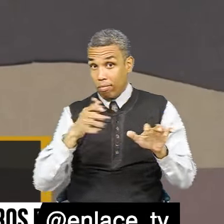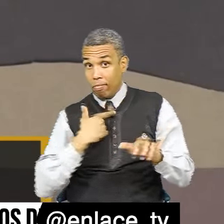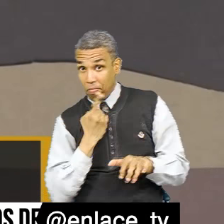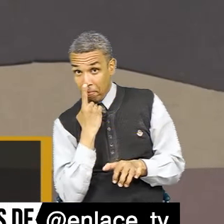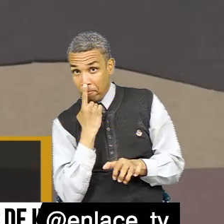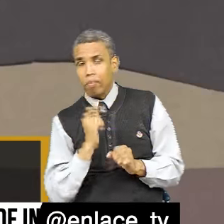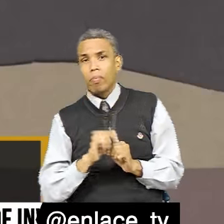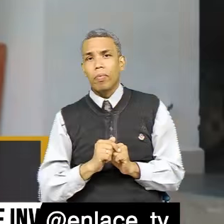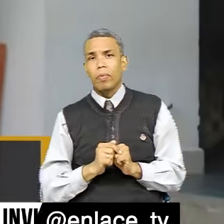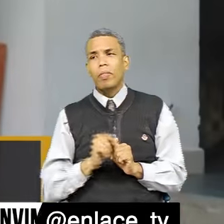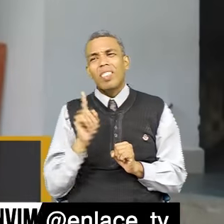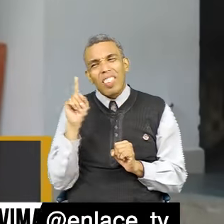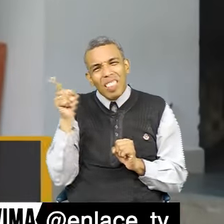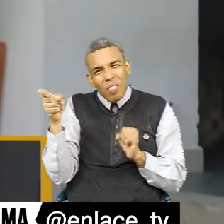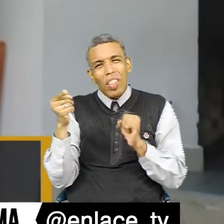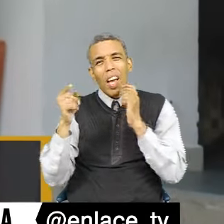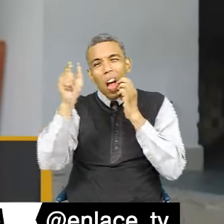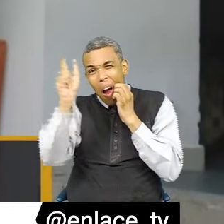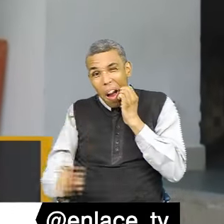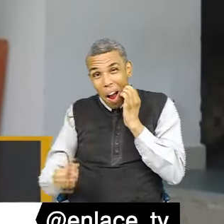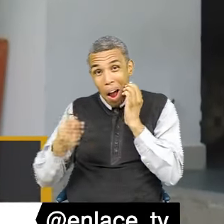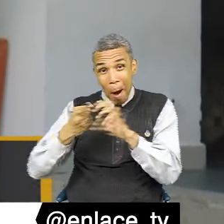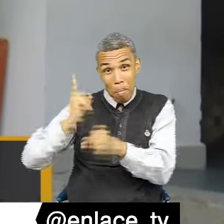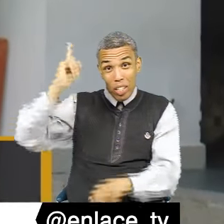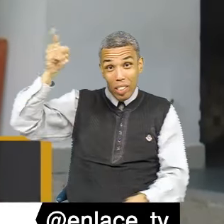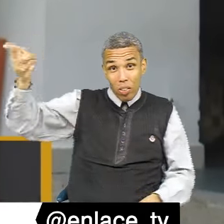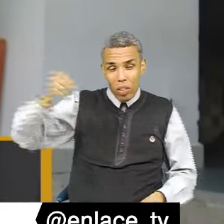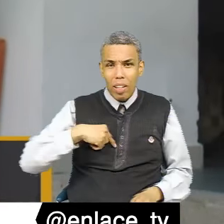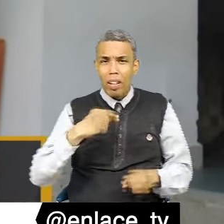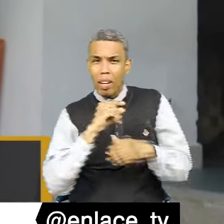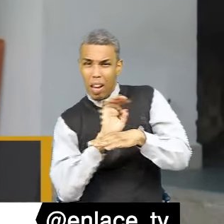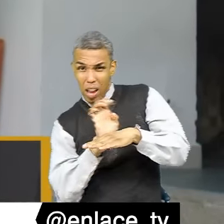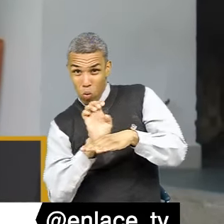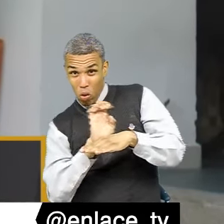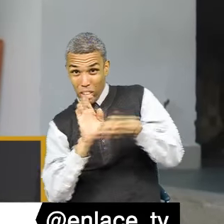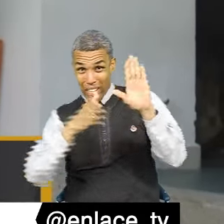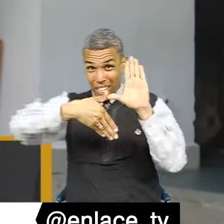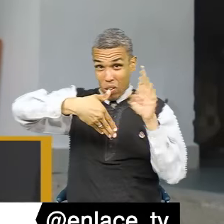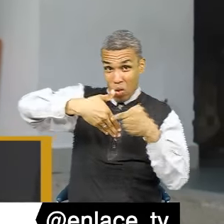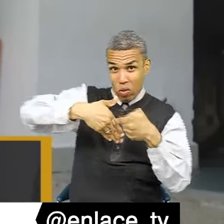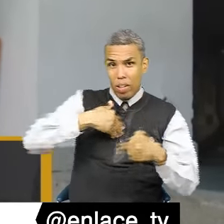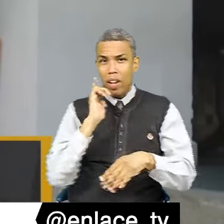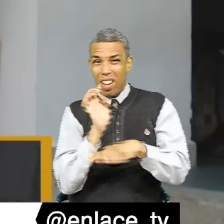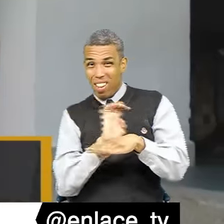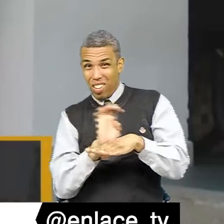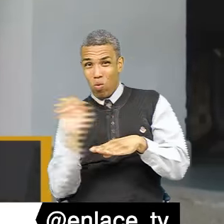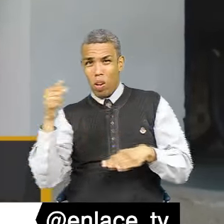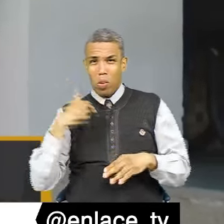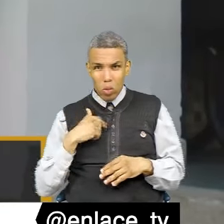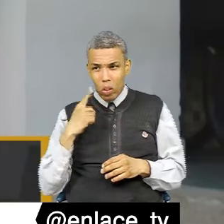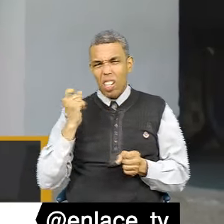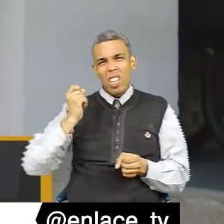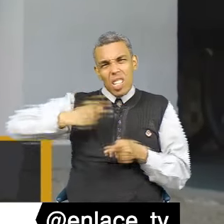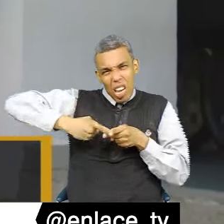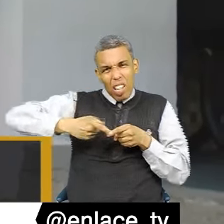Ecuador. Barranca Bermeja es el epicentro porque a sus alrededores, en sus proximidades, están adjudicados alrededor